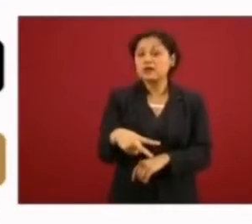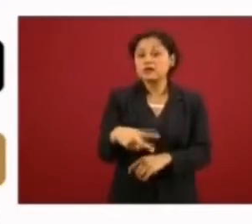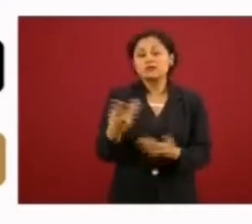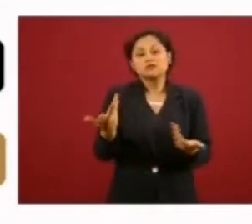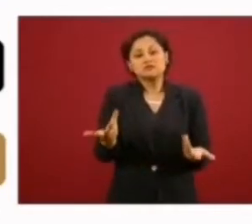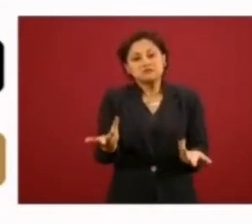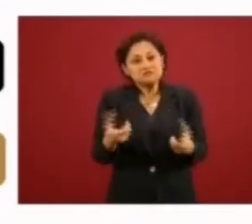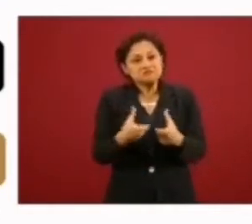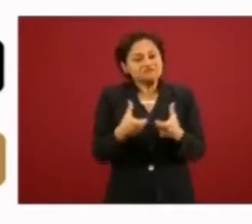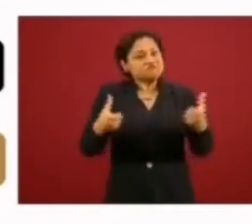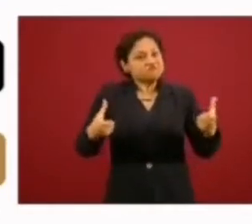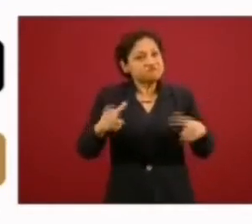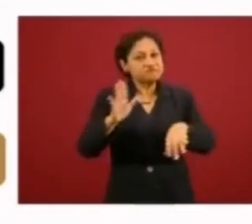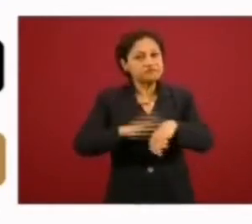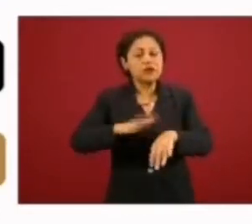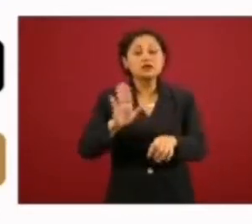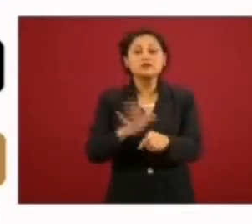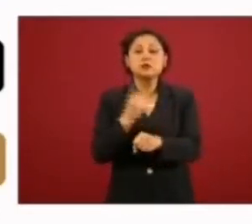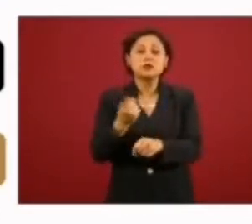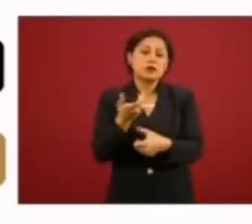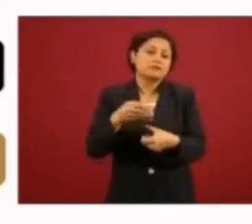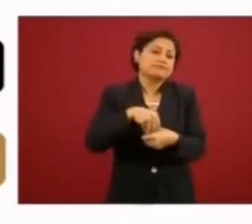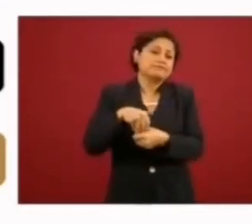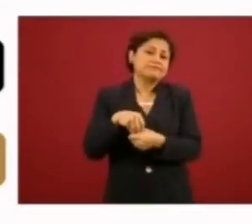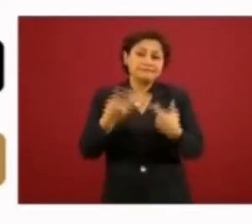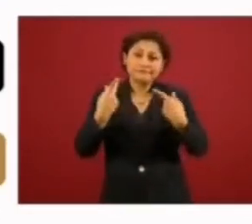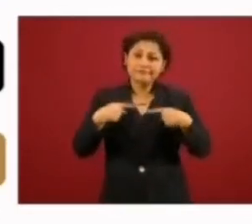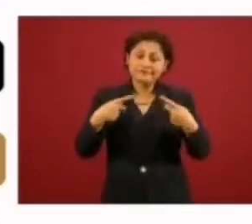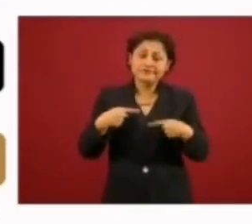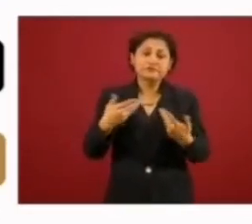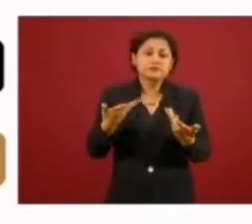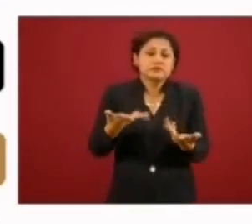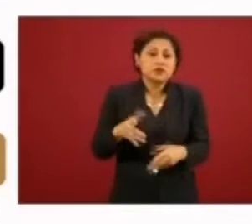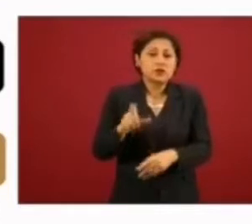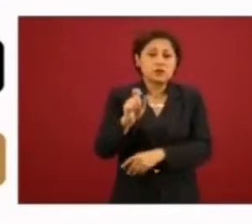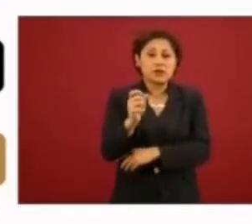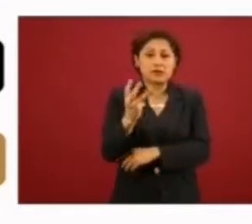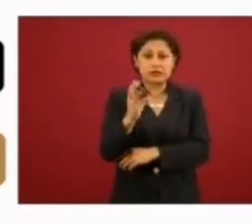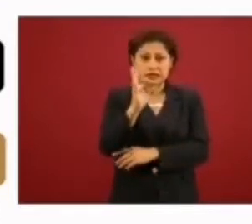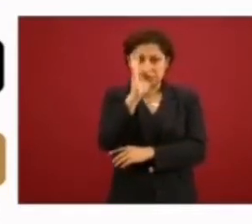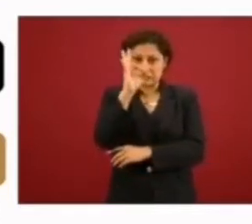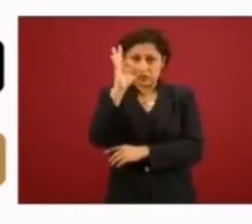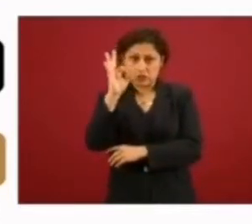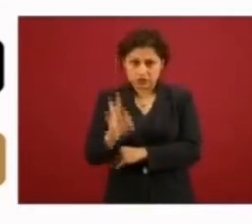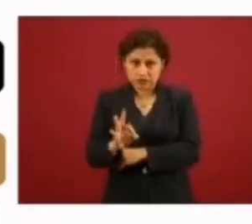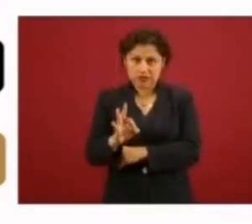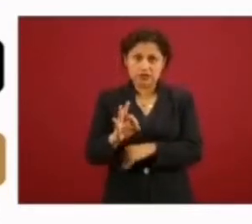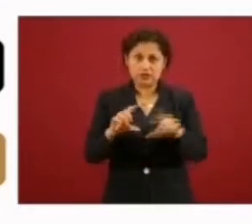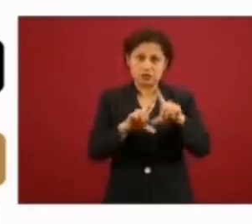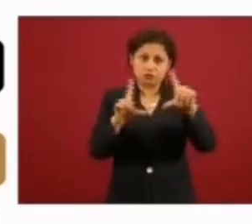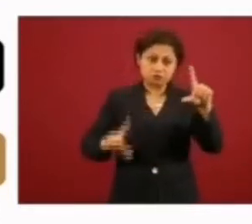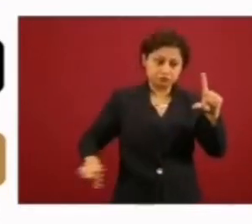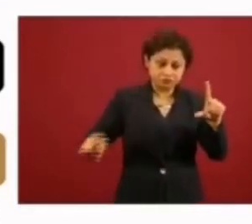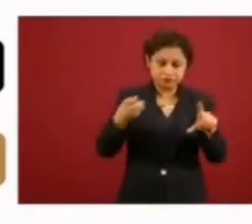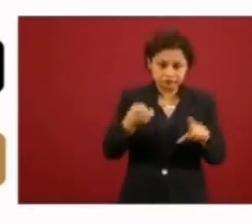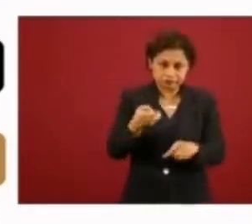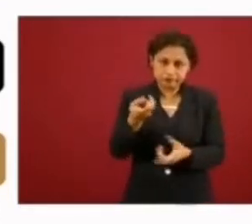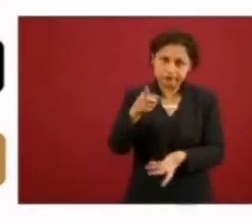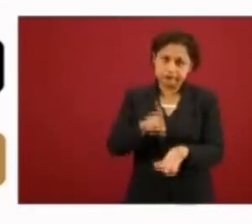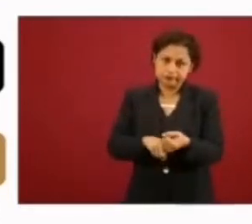la región más poblada del país, en conjunto ocupan casi el 23% de la población del país, tenemos